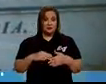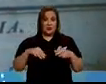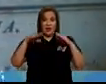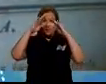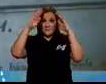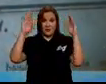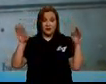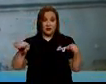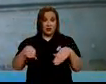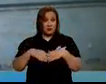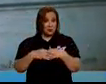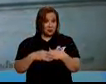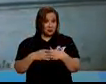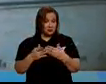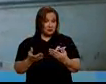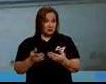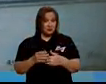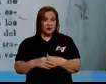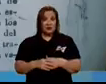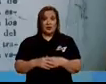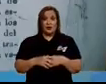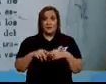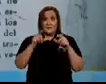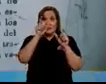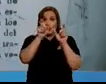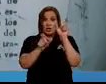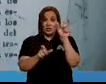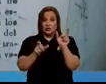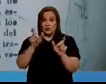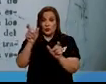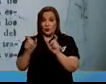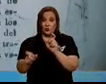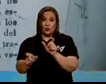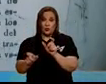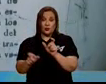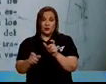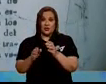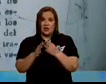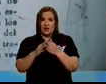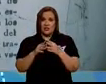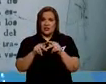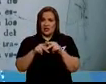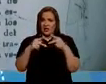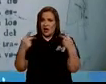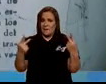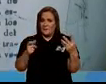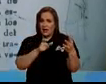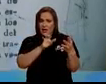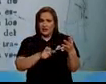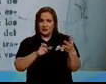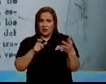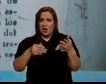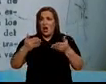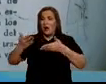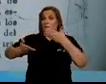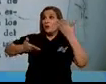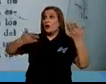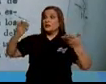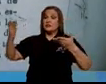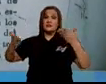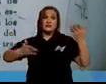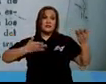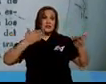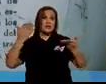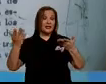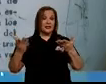pero en los editoriales y en las columnas y en las páginas de letras, poesía, cuentos, ensayos,